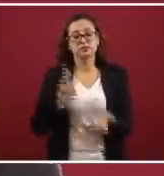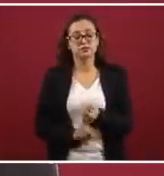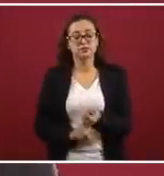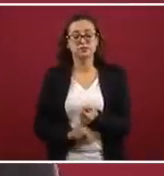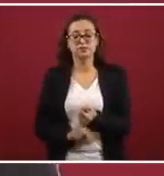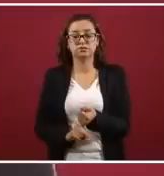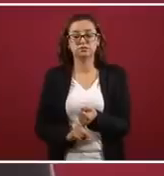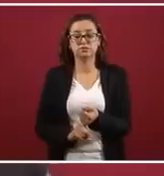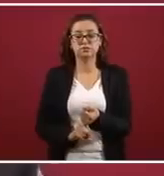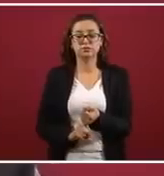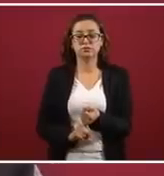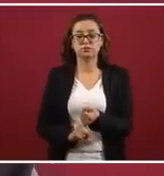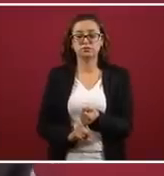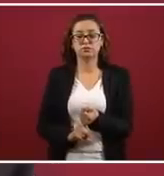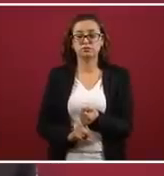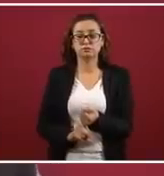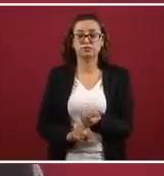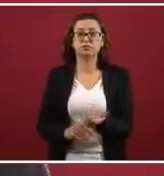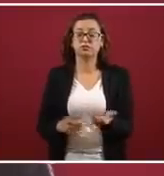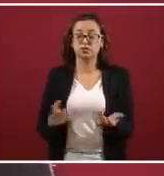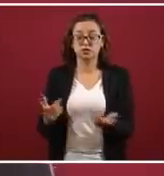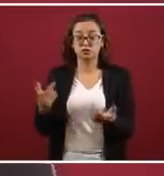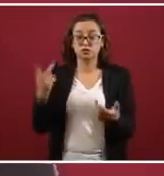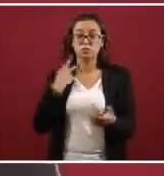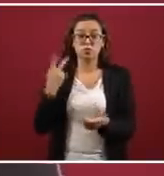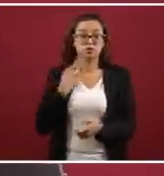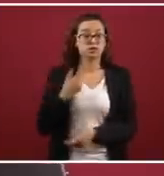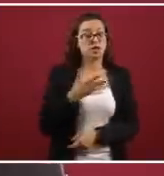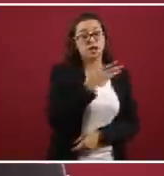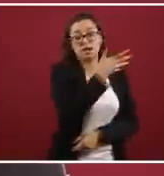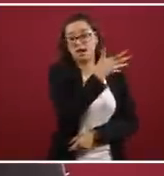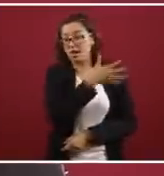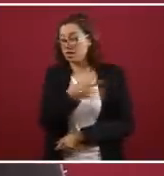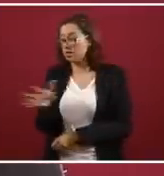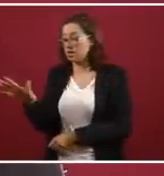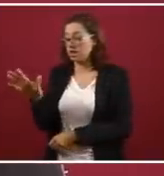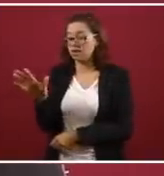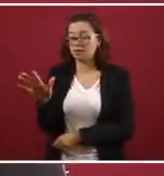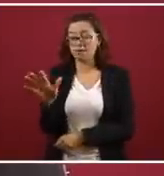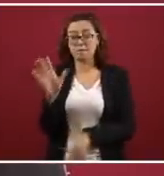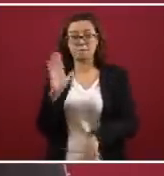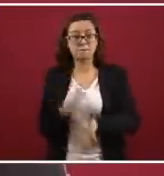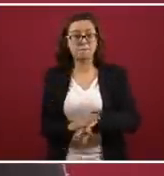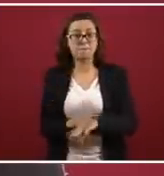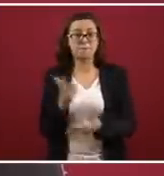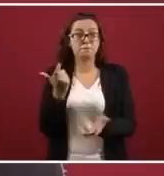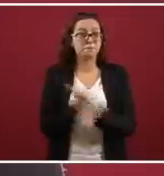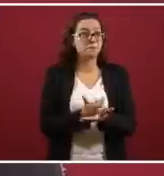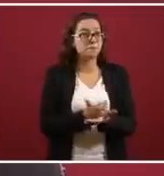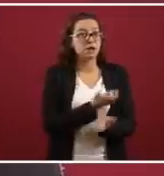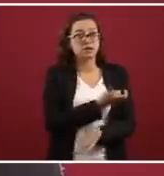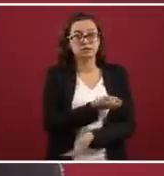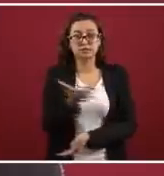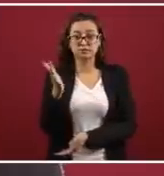de no aumentar precios de